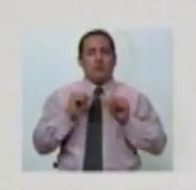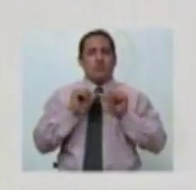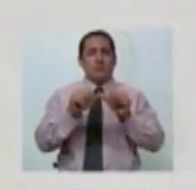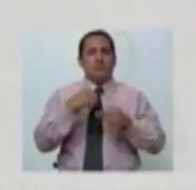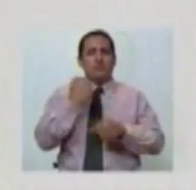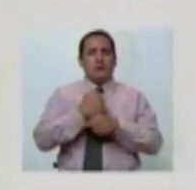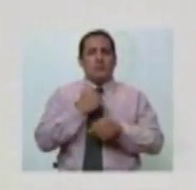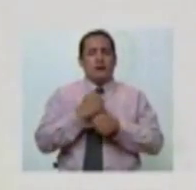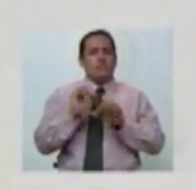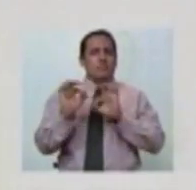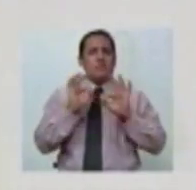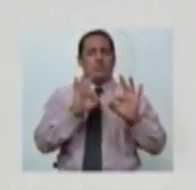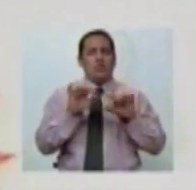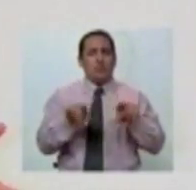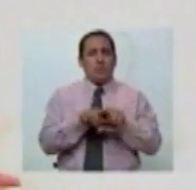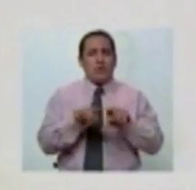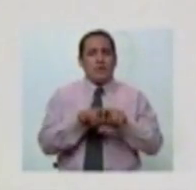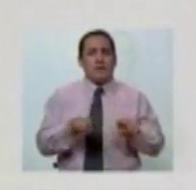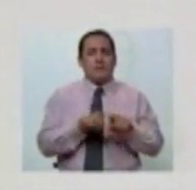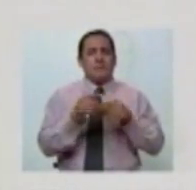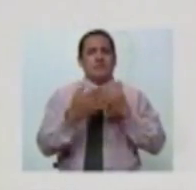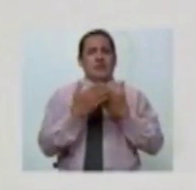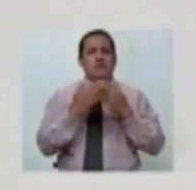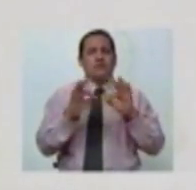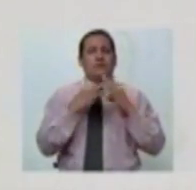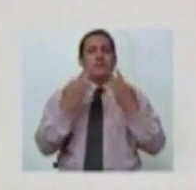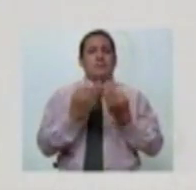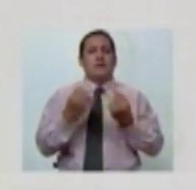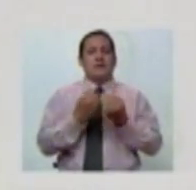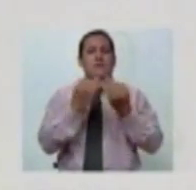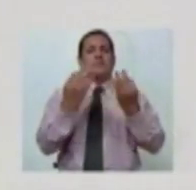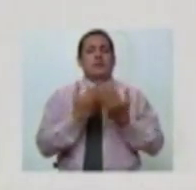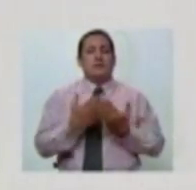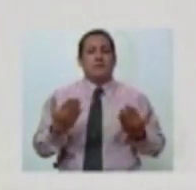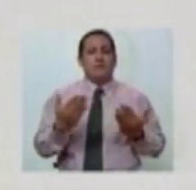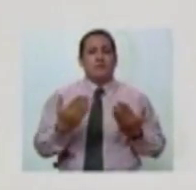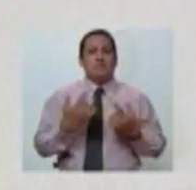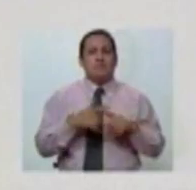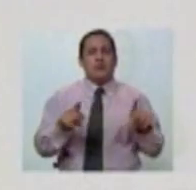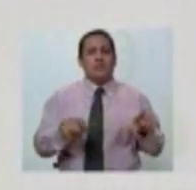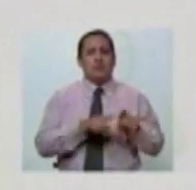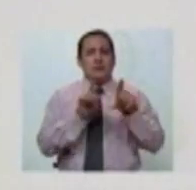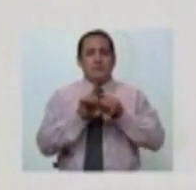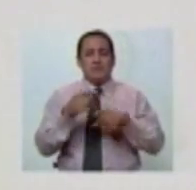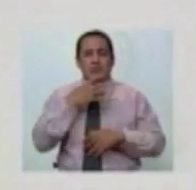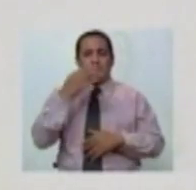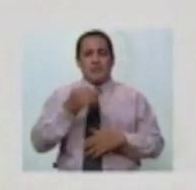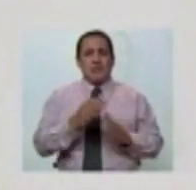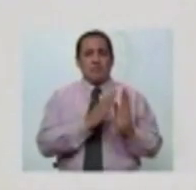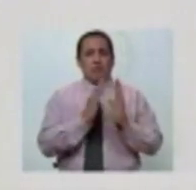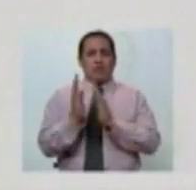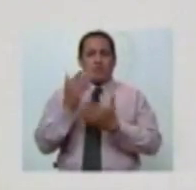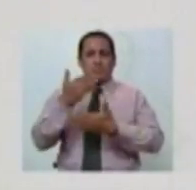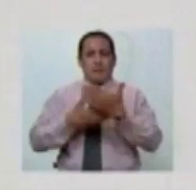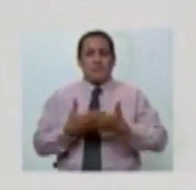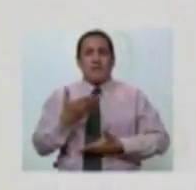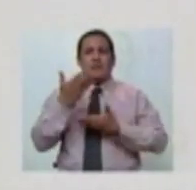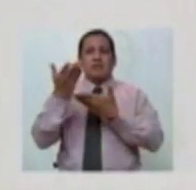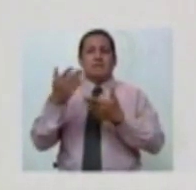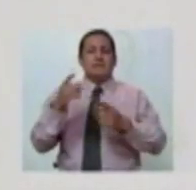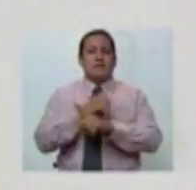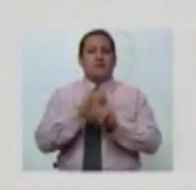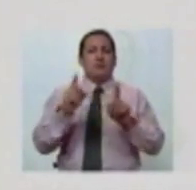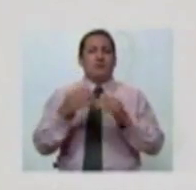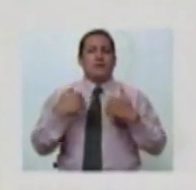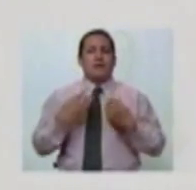mantener su residencia habitual, seguramente cerca a su familia, etcétera, ¿no? con lo cual en realidad el proceso de amparo ya